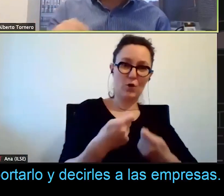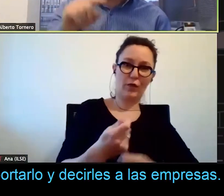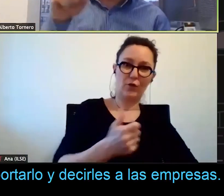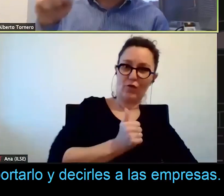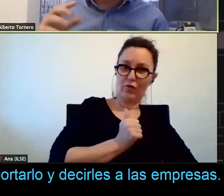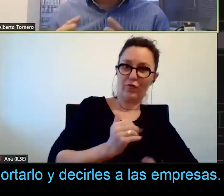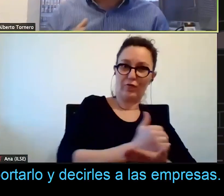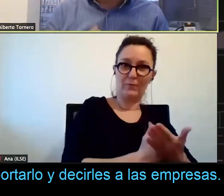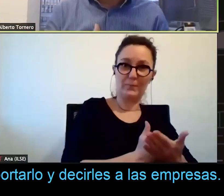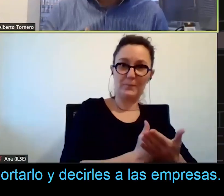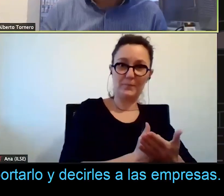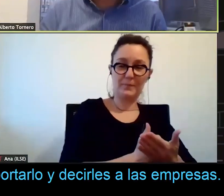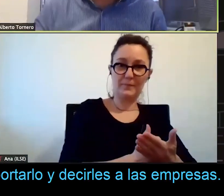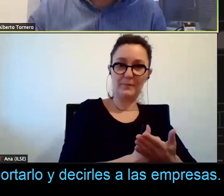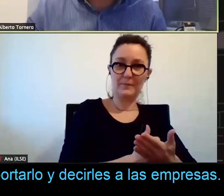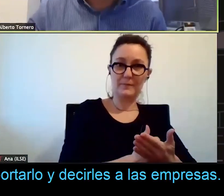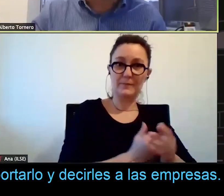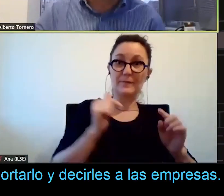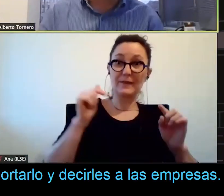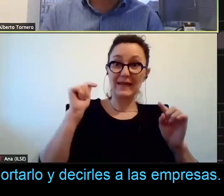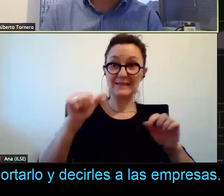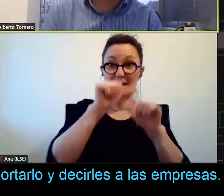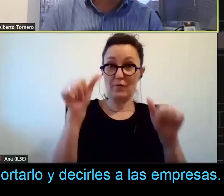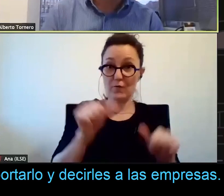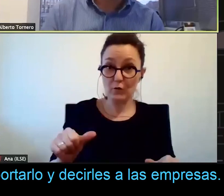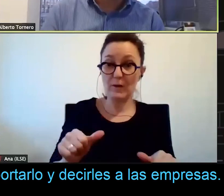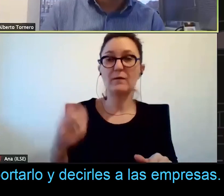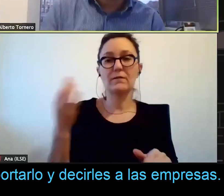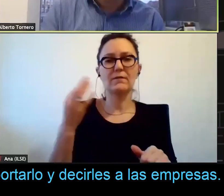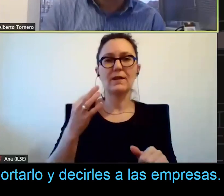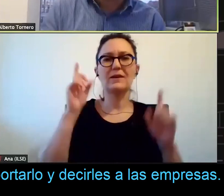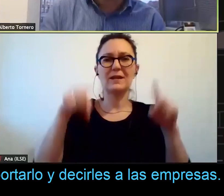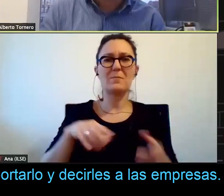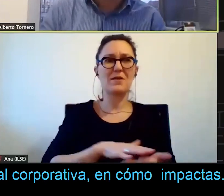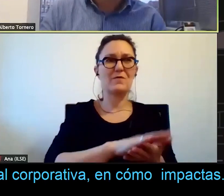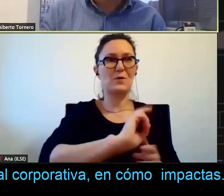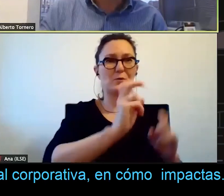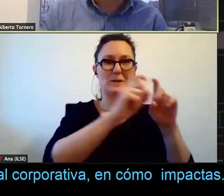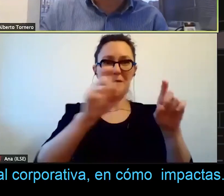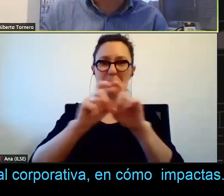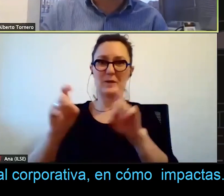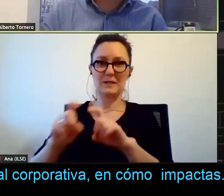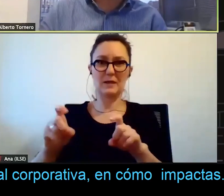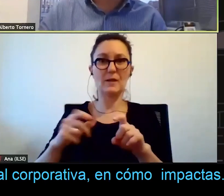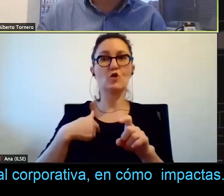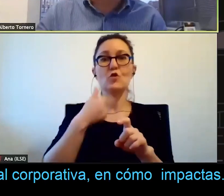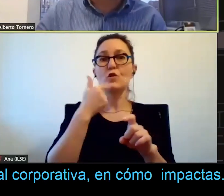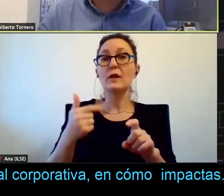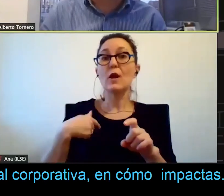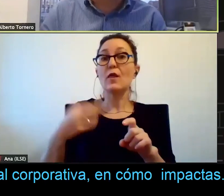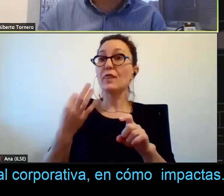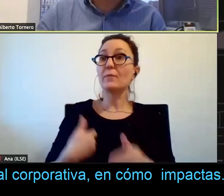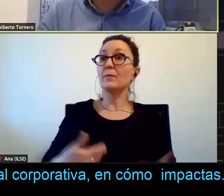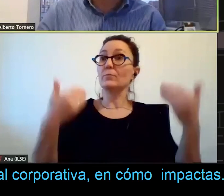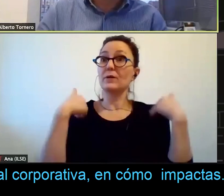ese círculo hay que exportarlo y decirle a las empresas, o sea, yo una de las cosas que digo es, piensa en tu responsabilidad social corporativa,